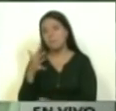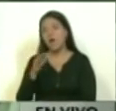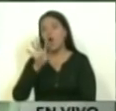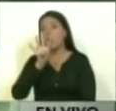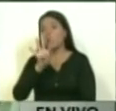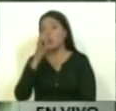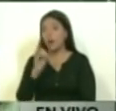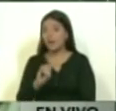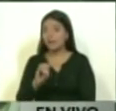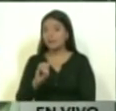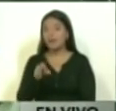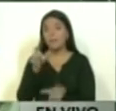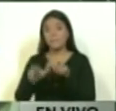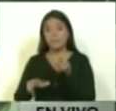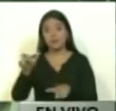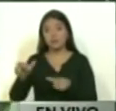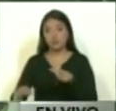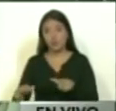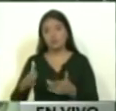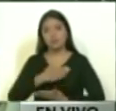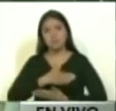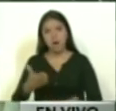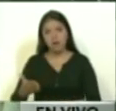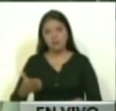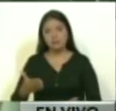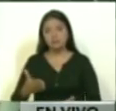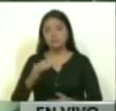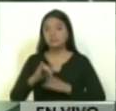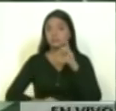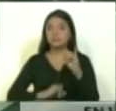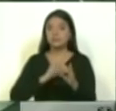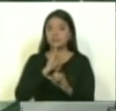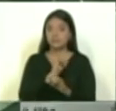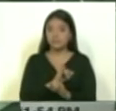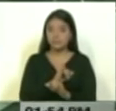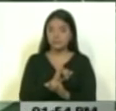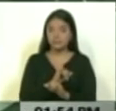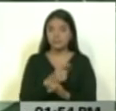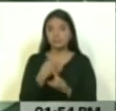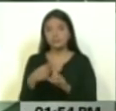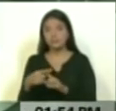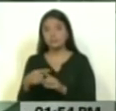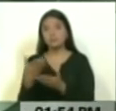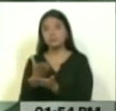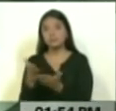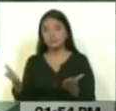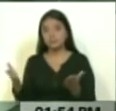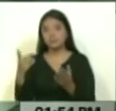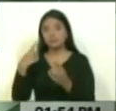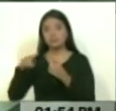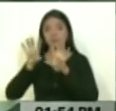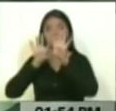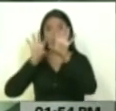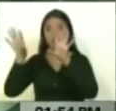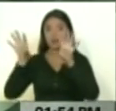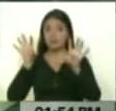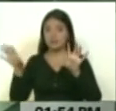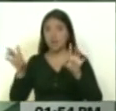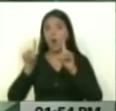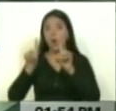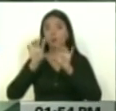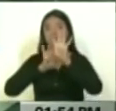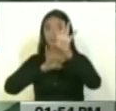40 prestadores, entre prestadores de servicios internacionales y la presencia de diferentes países. Más de 11